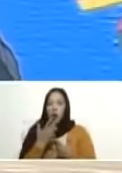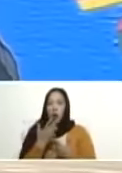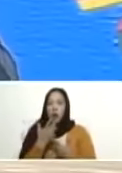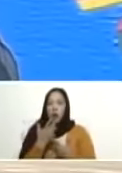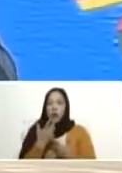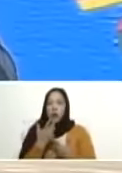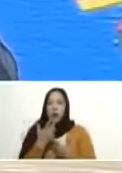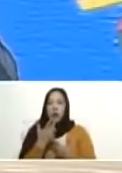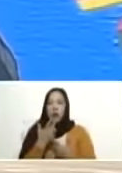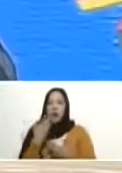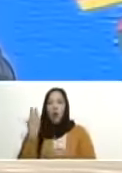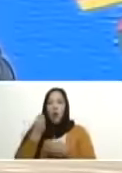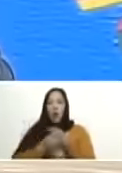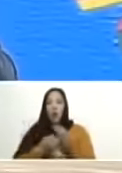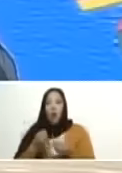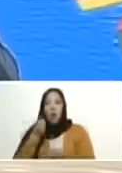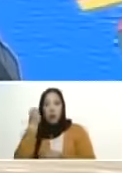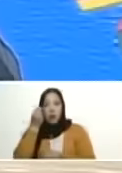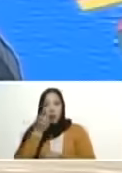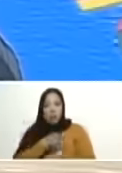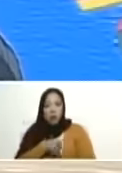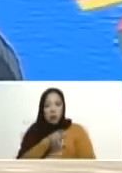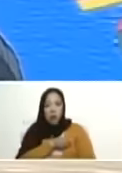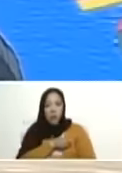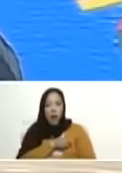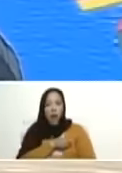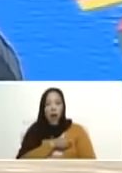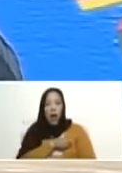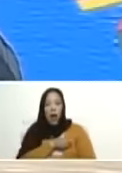de descolonización